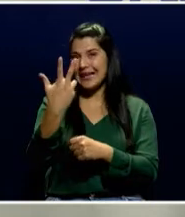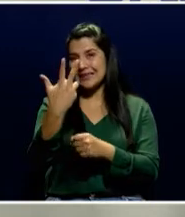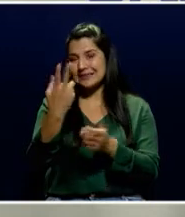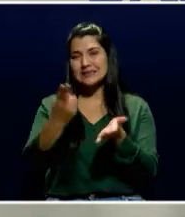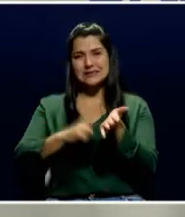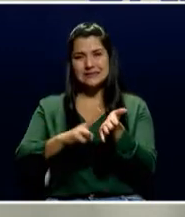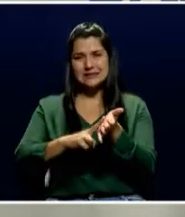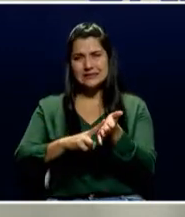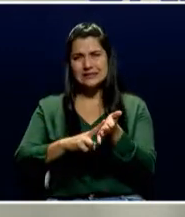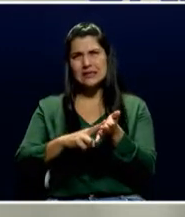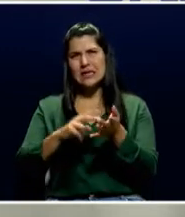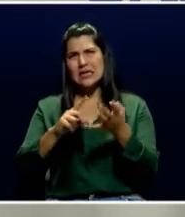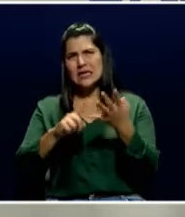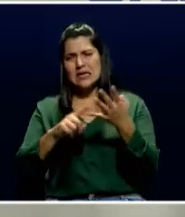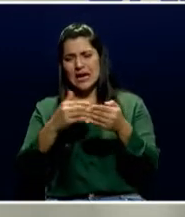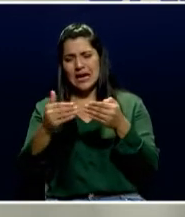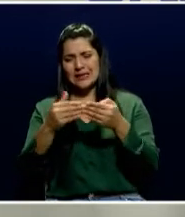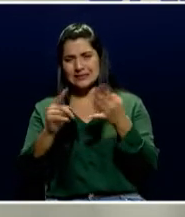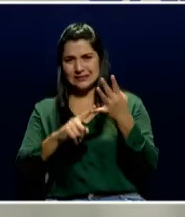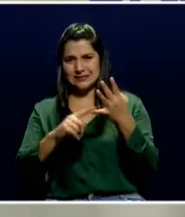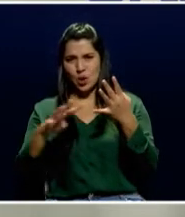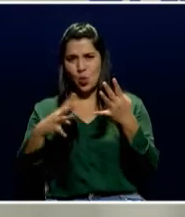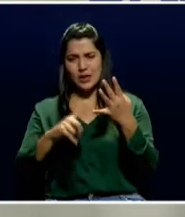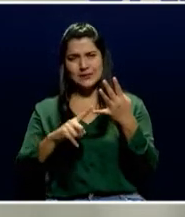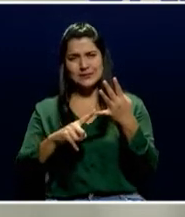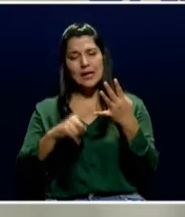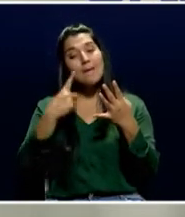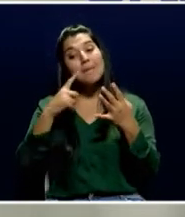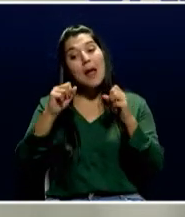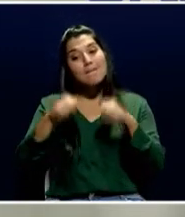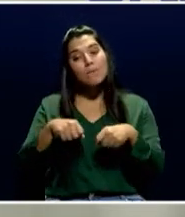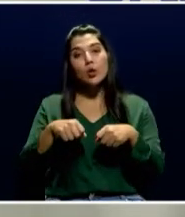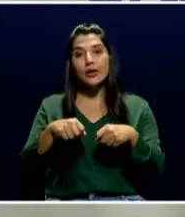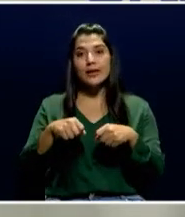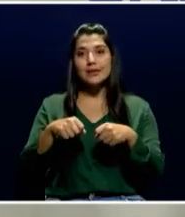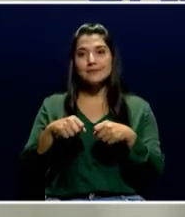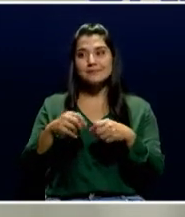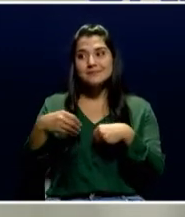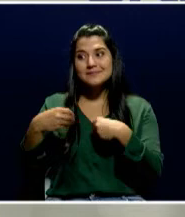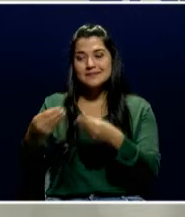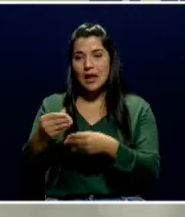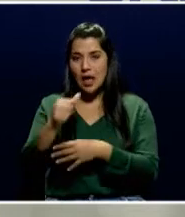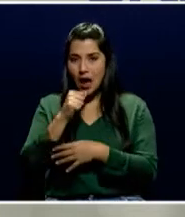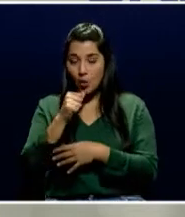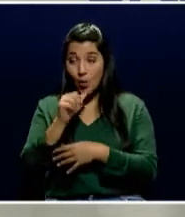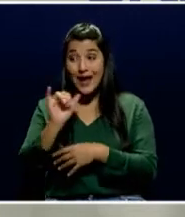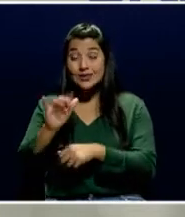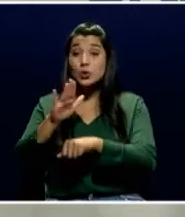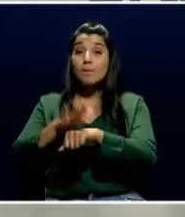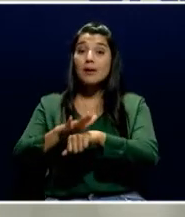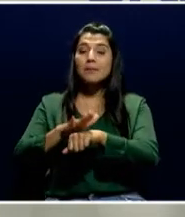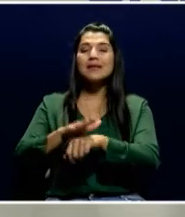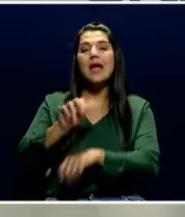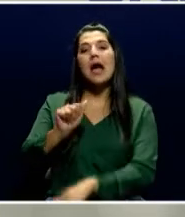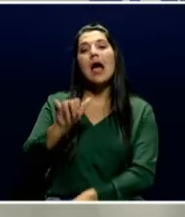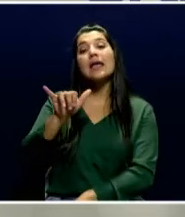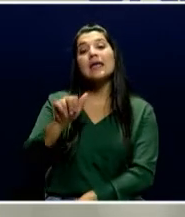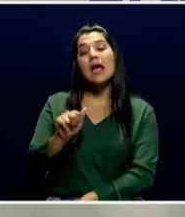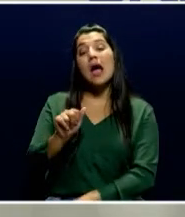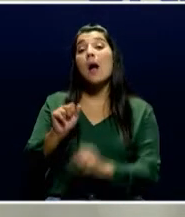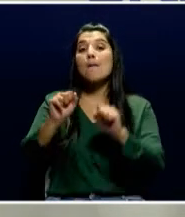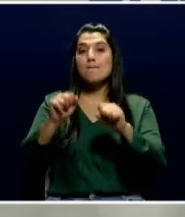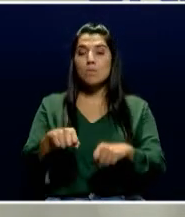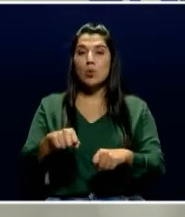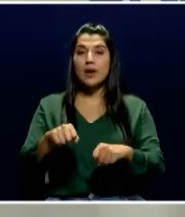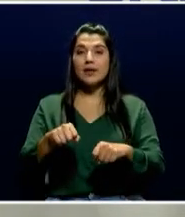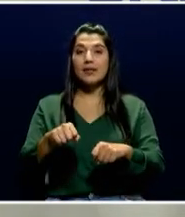la 4ª está en proceso para salir los últimos días. Eso ha permitido que IA pueda inyectar más recursos